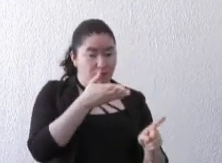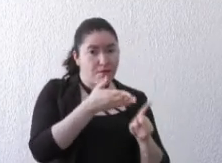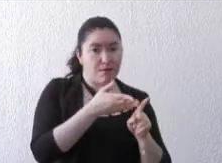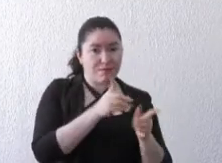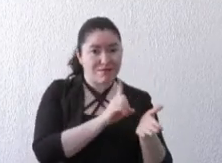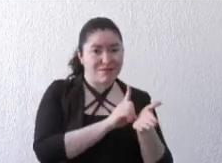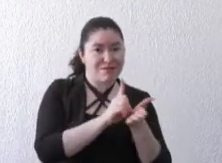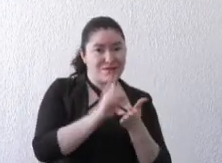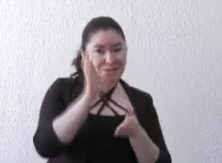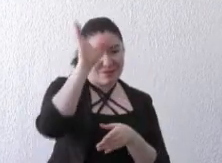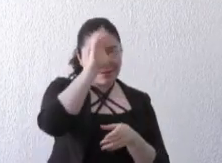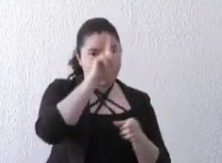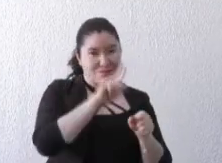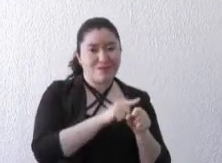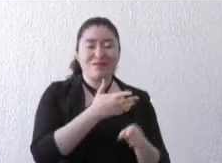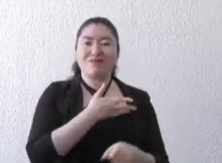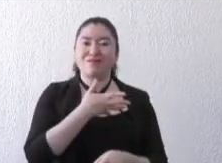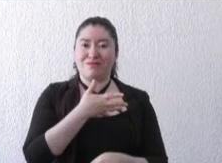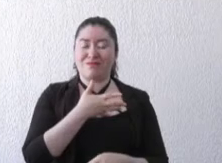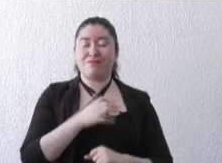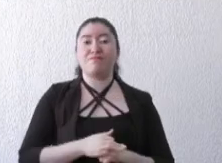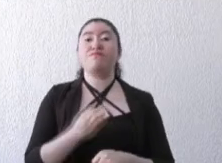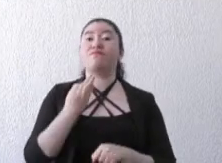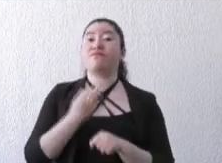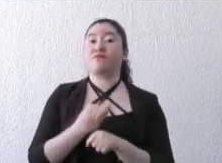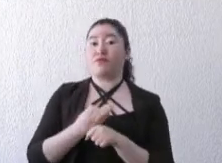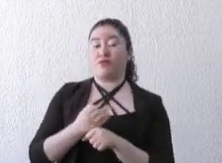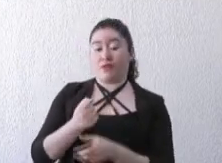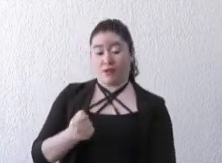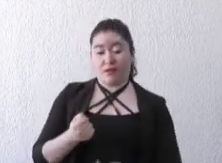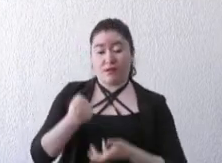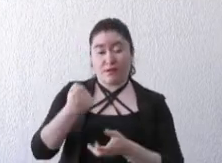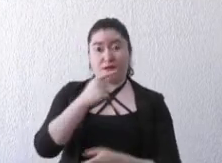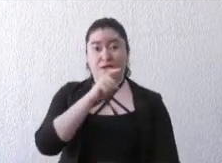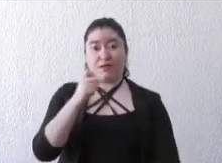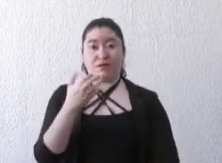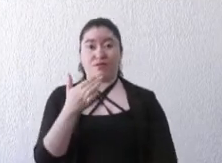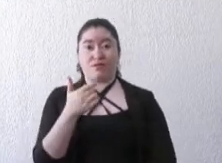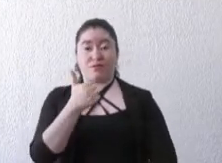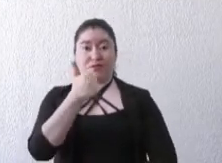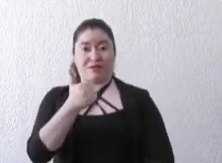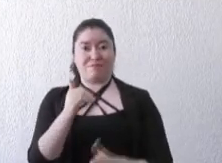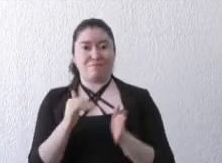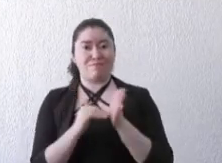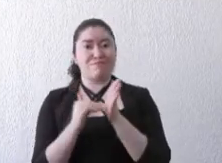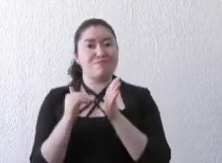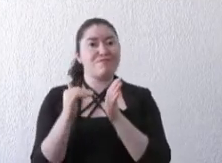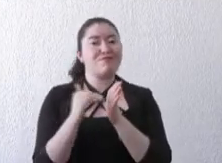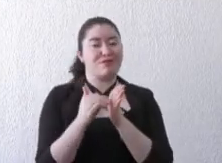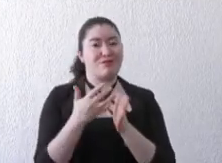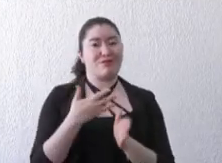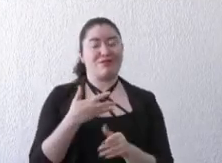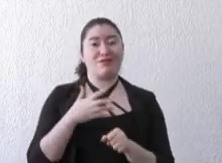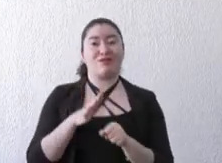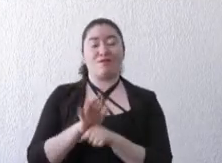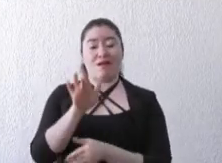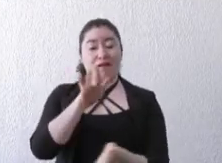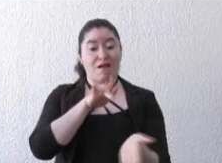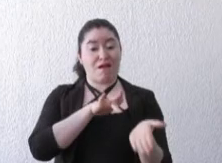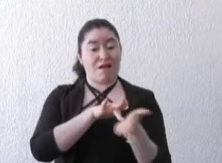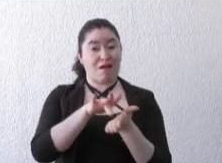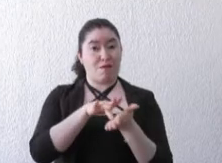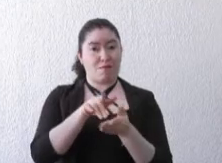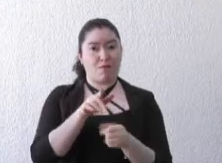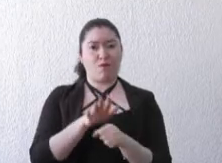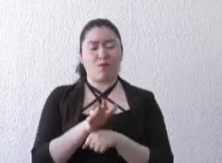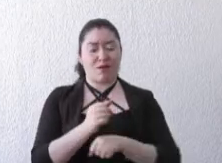faros cuenta con un presupuesto de 156 millones que incluye el apoyo a todos los pilares